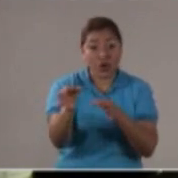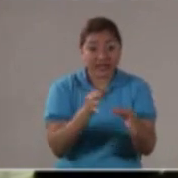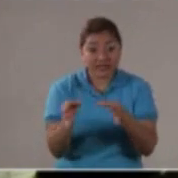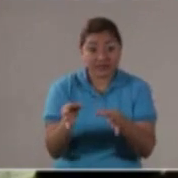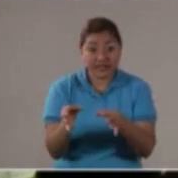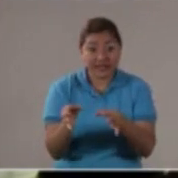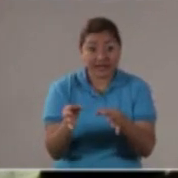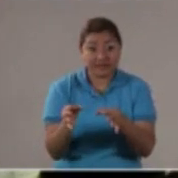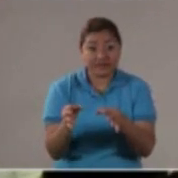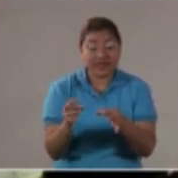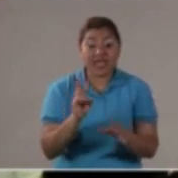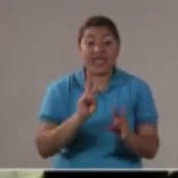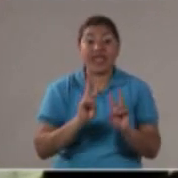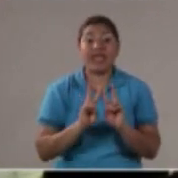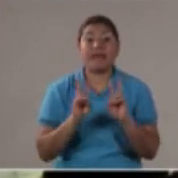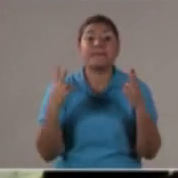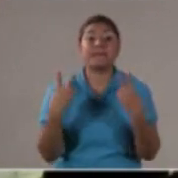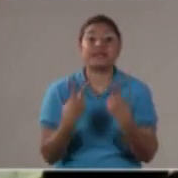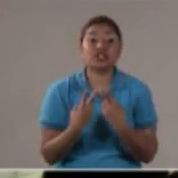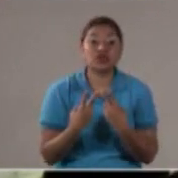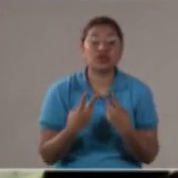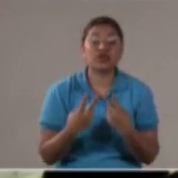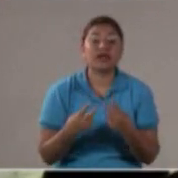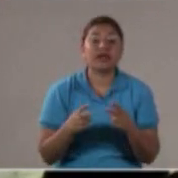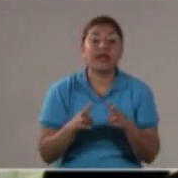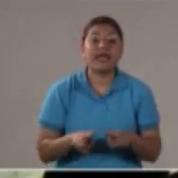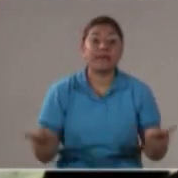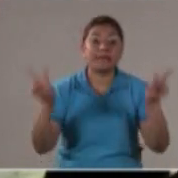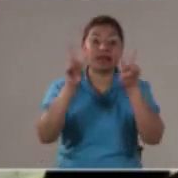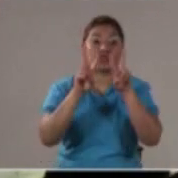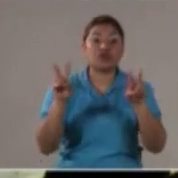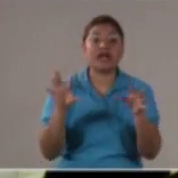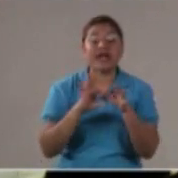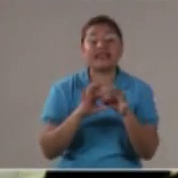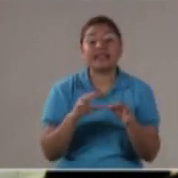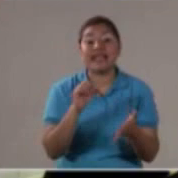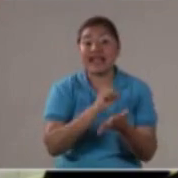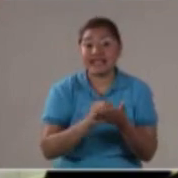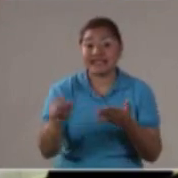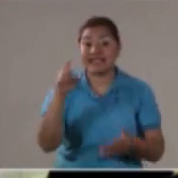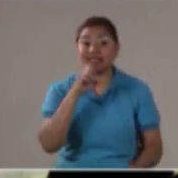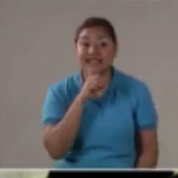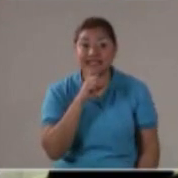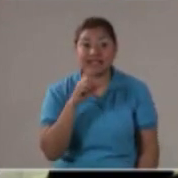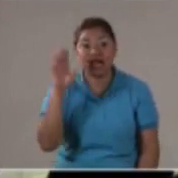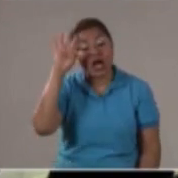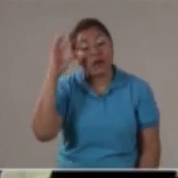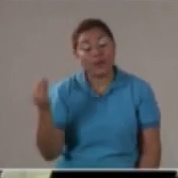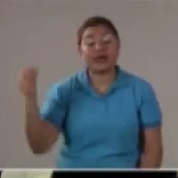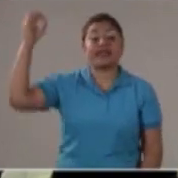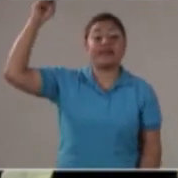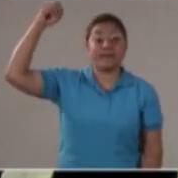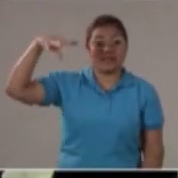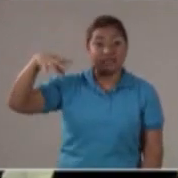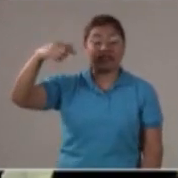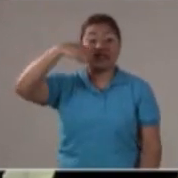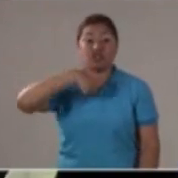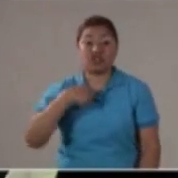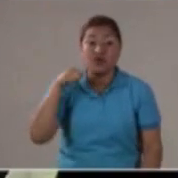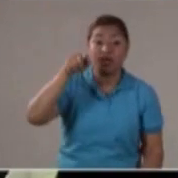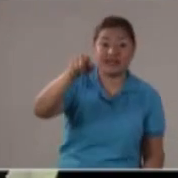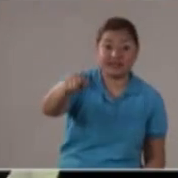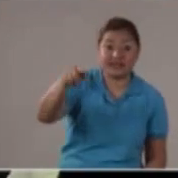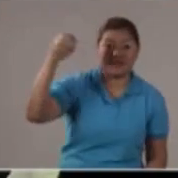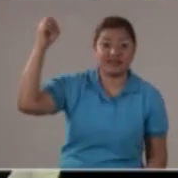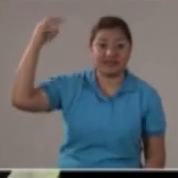de la Santa Cena. Y la promesa de Hebreos 6 era: bendiciendo, yo te bendeciré.